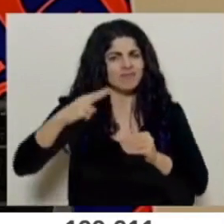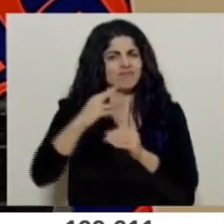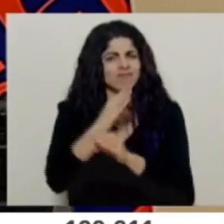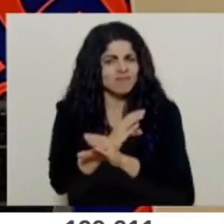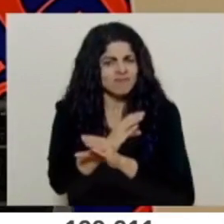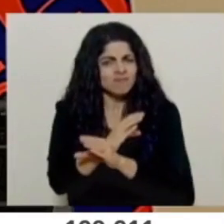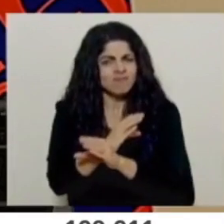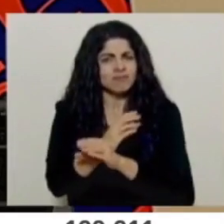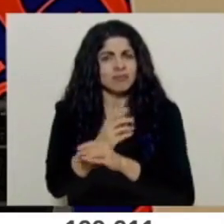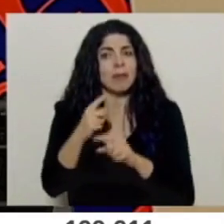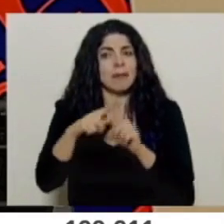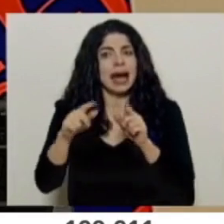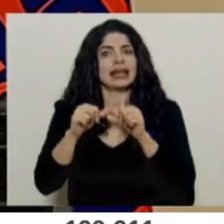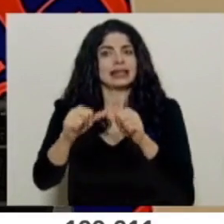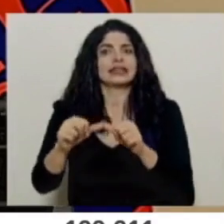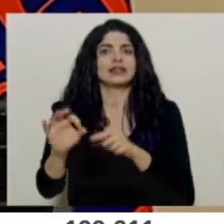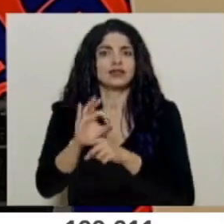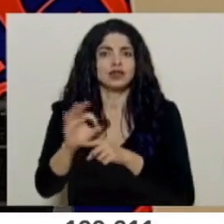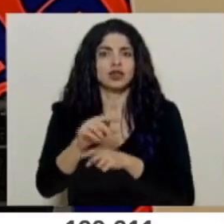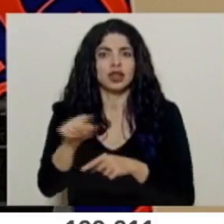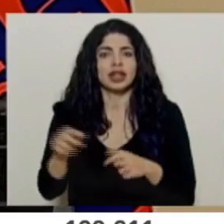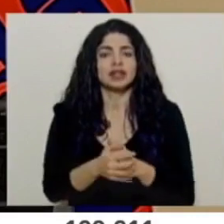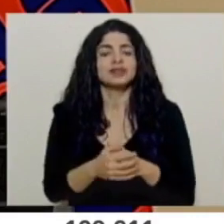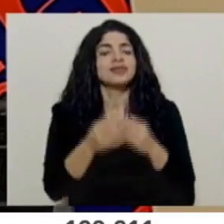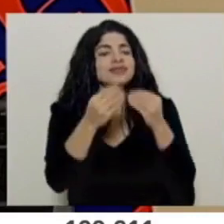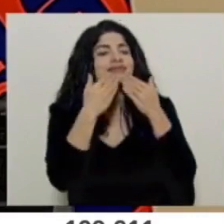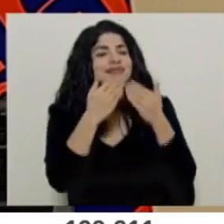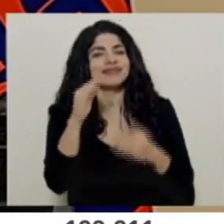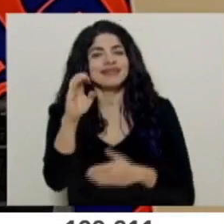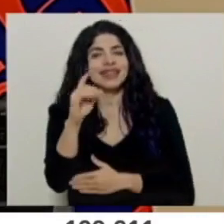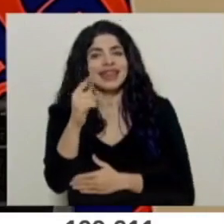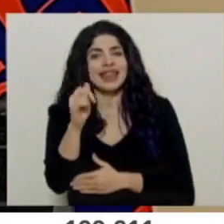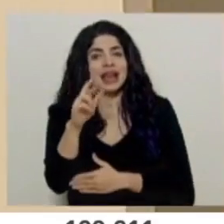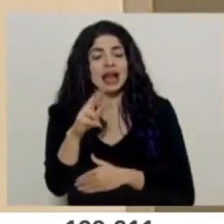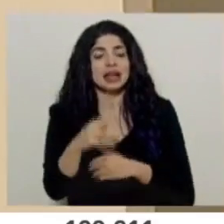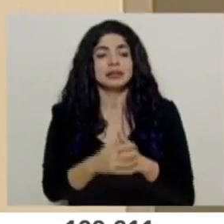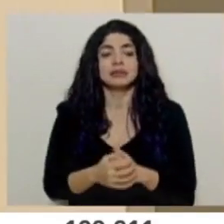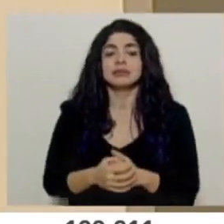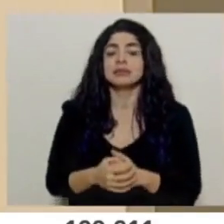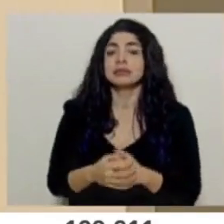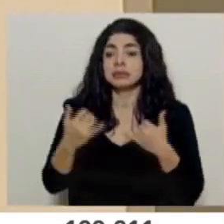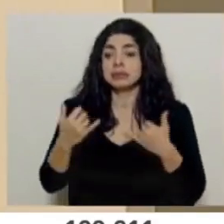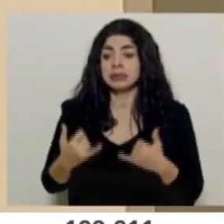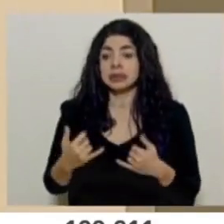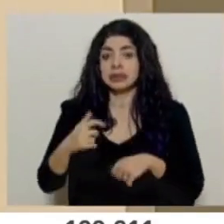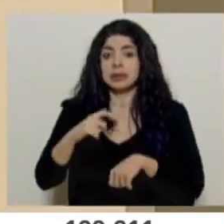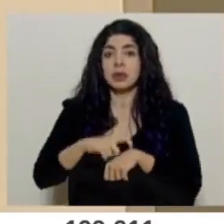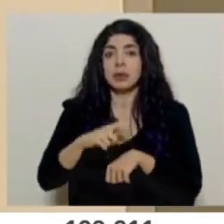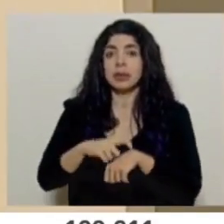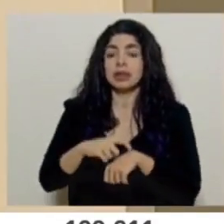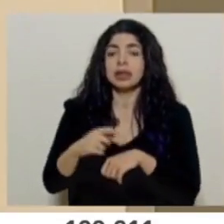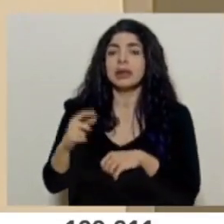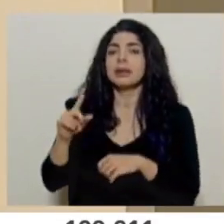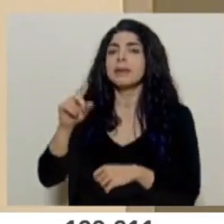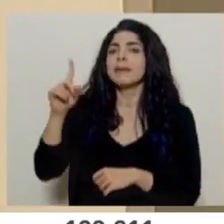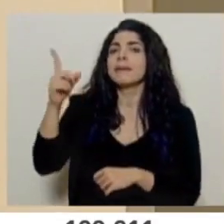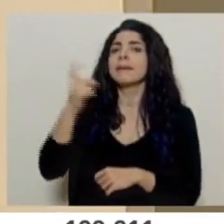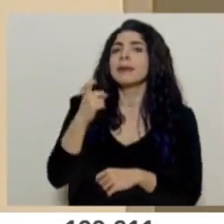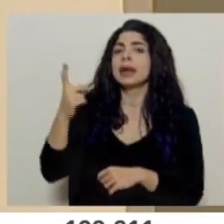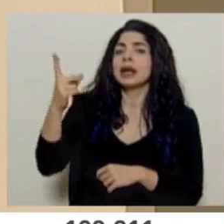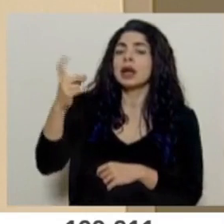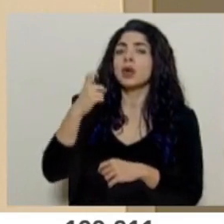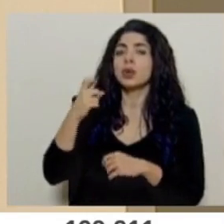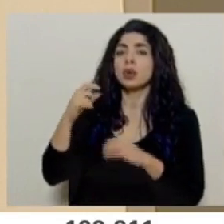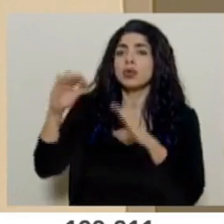momento operando. Muchas gracias, don Edgar. Esta tarde no vamos a contar con consultas